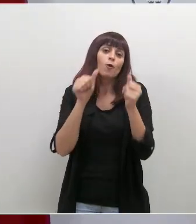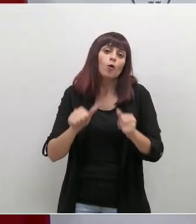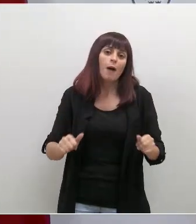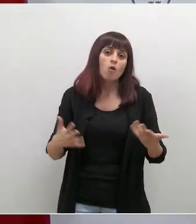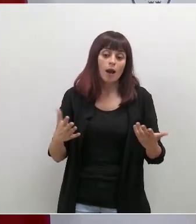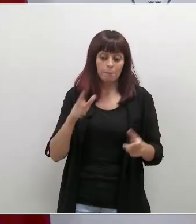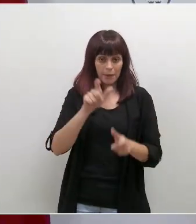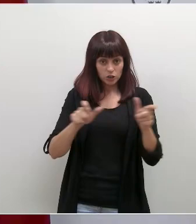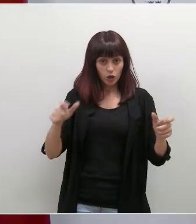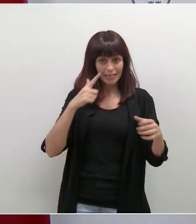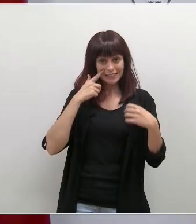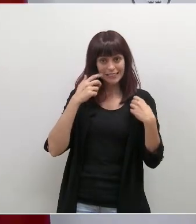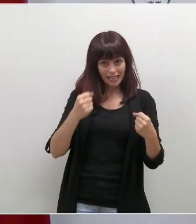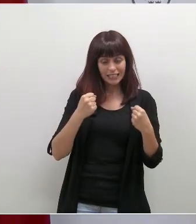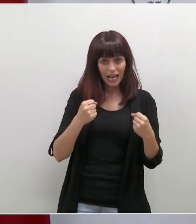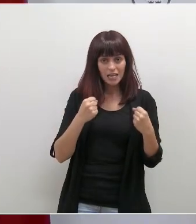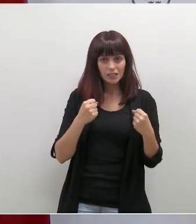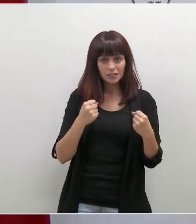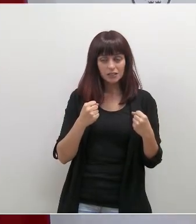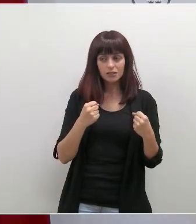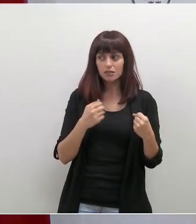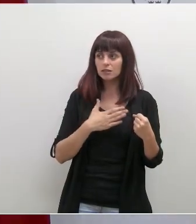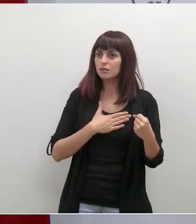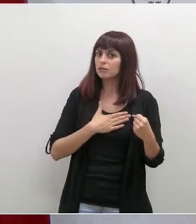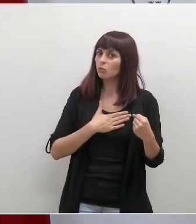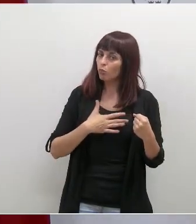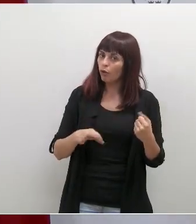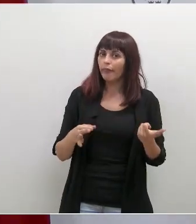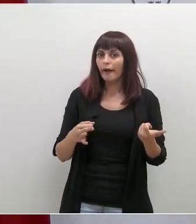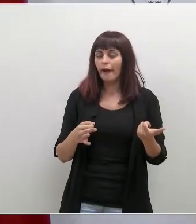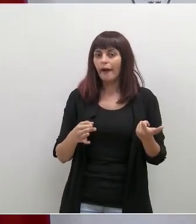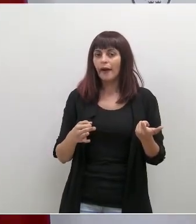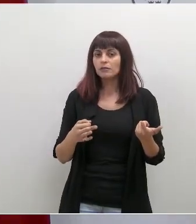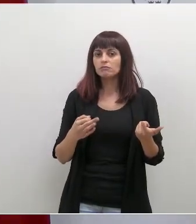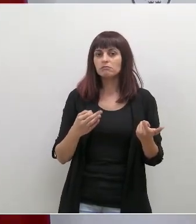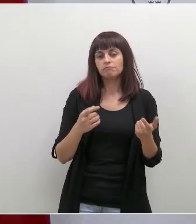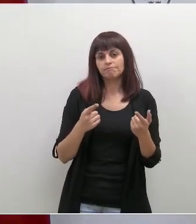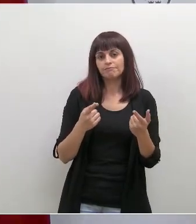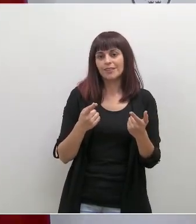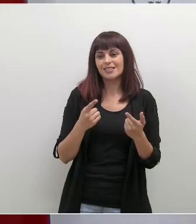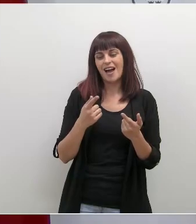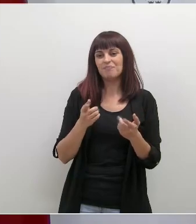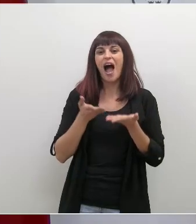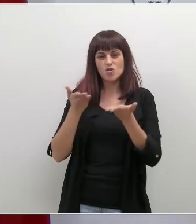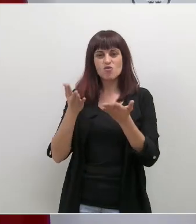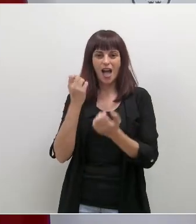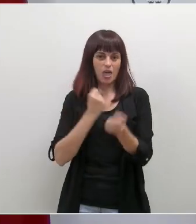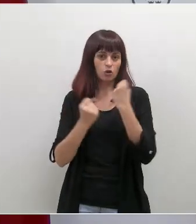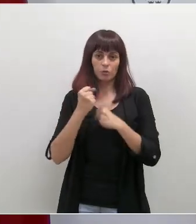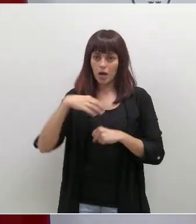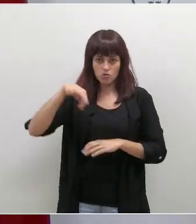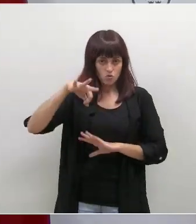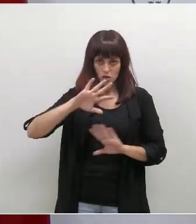los sanitarios pues puedan tener esa pequeña compensación económica. Es únicamente de lo